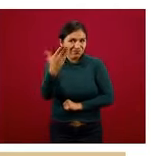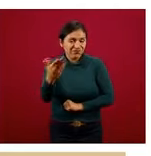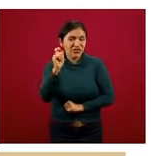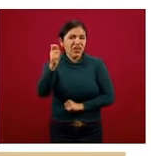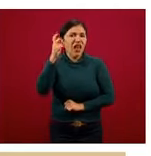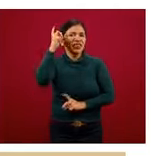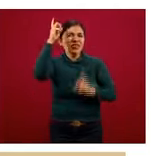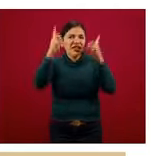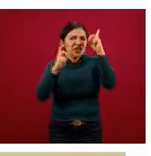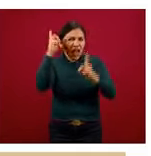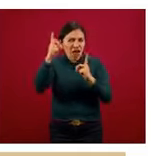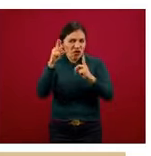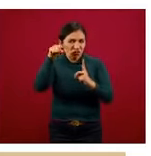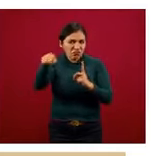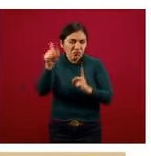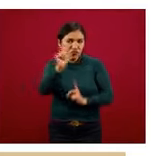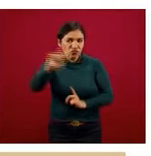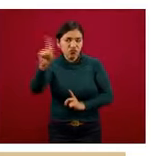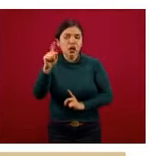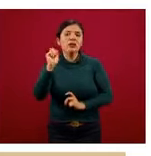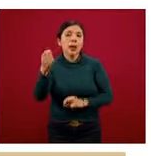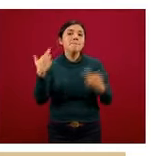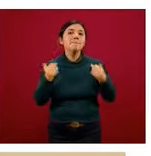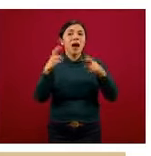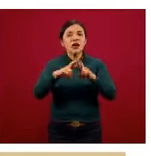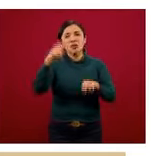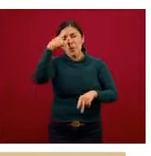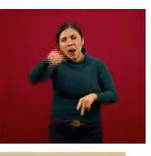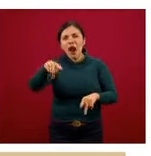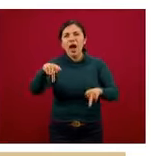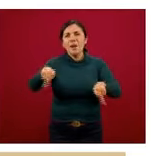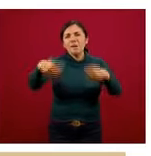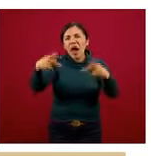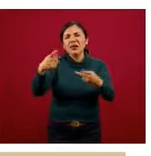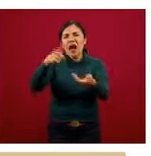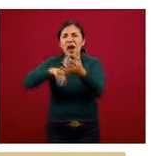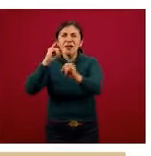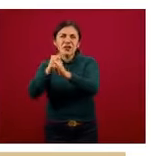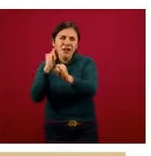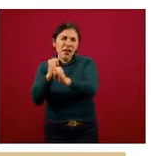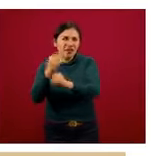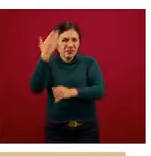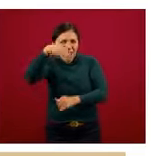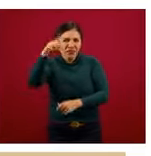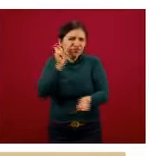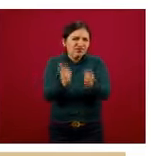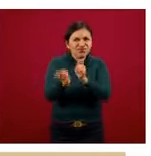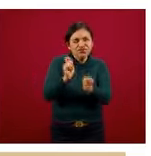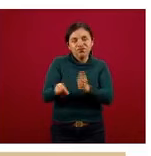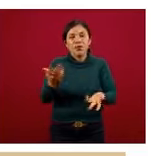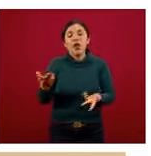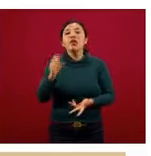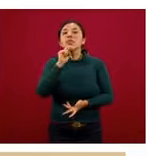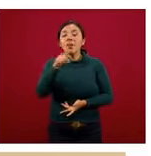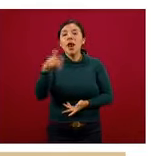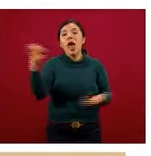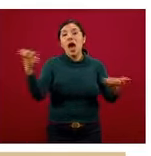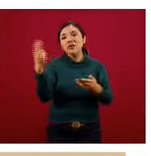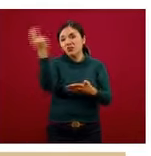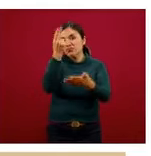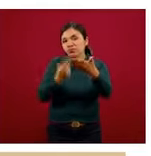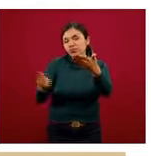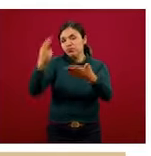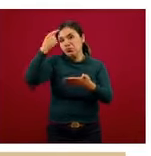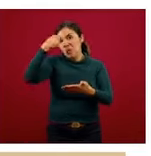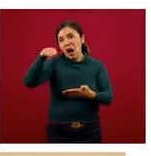Él es diseñador, es maestro en marketing digital y es también el diseñador gráfico